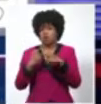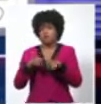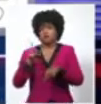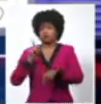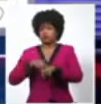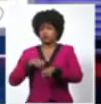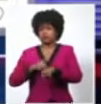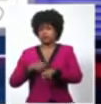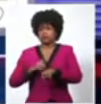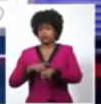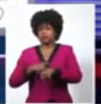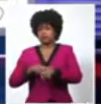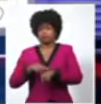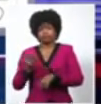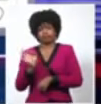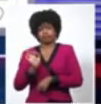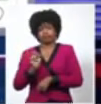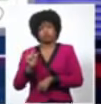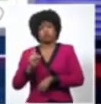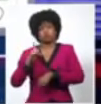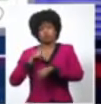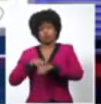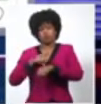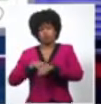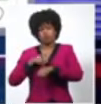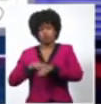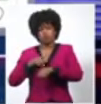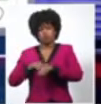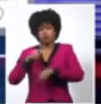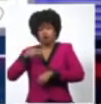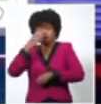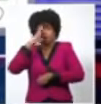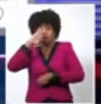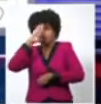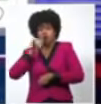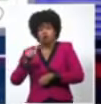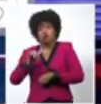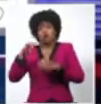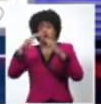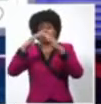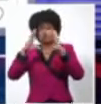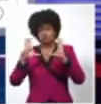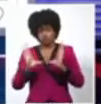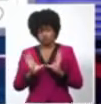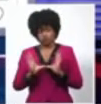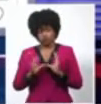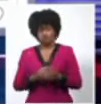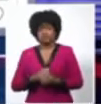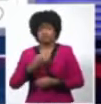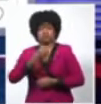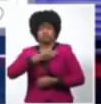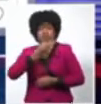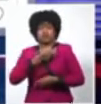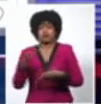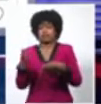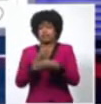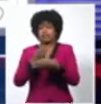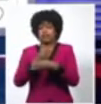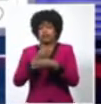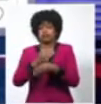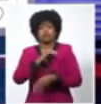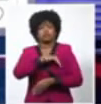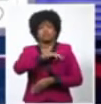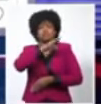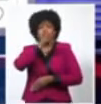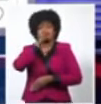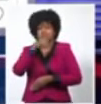para documentarlo en Cuba y también en el mundo. Hablaba de la diferencia entre los picos y las mesetas.